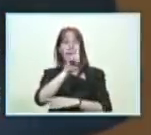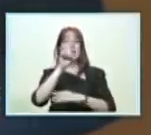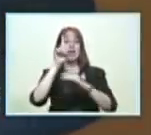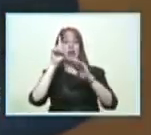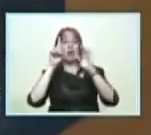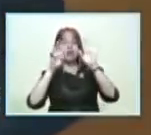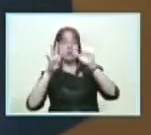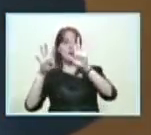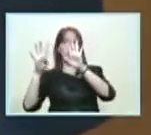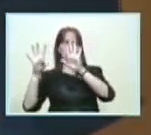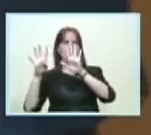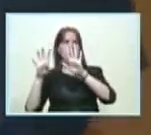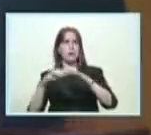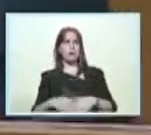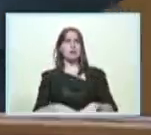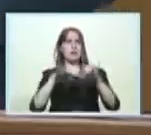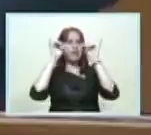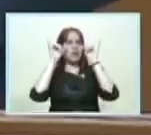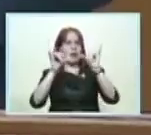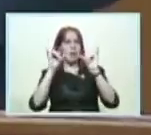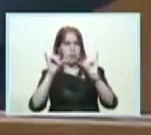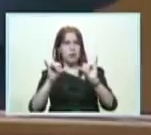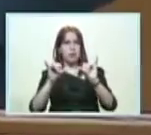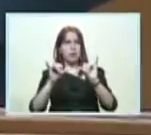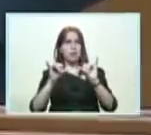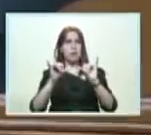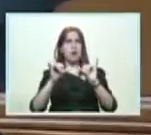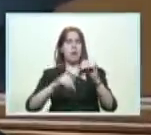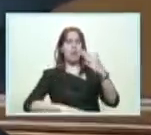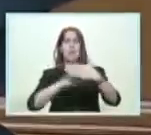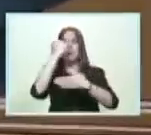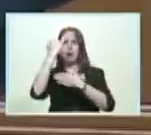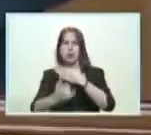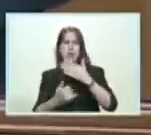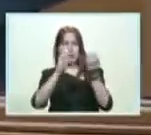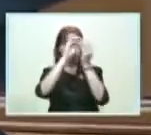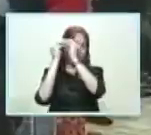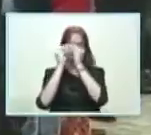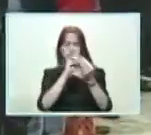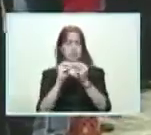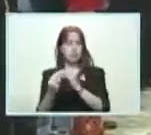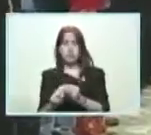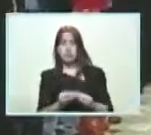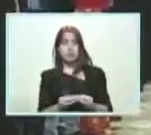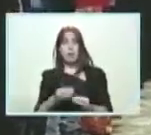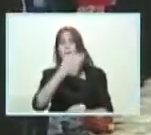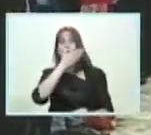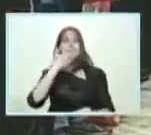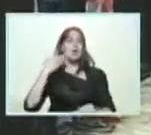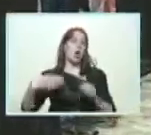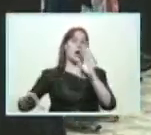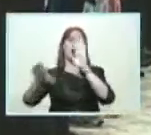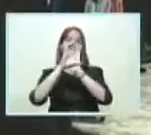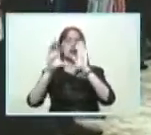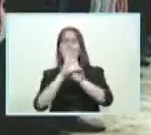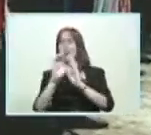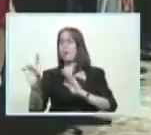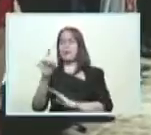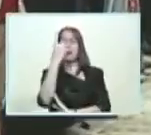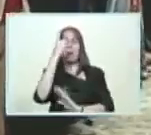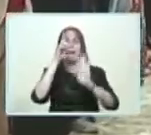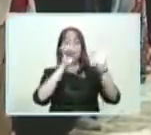1999, ese es mi proyecto, ese es nuestro proyecto, perfeccionar la constitución pionera de